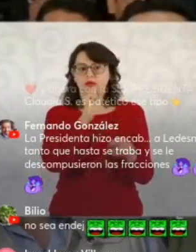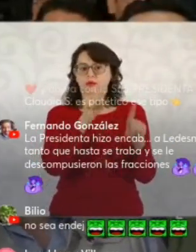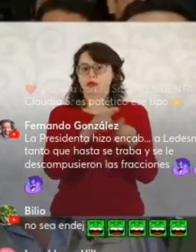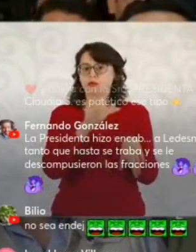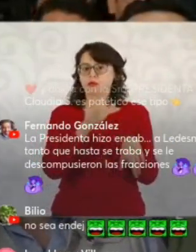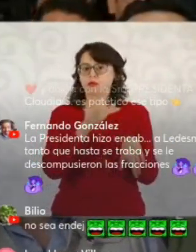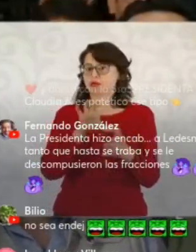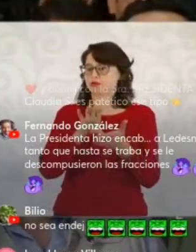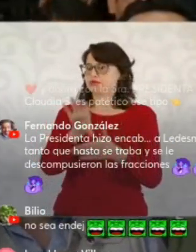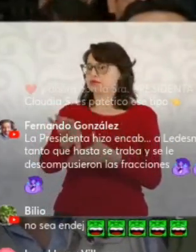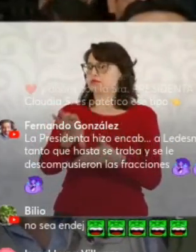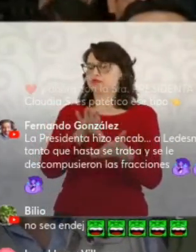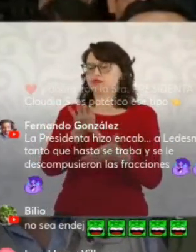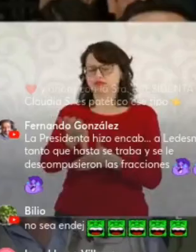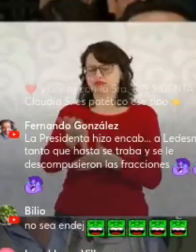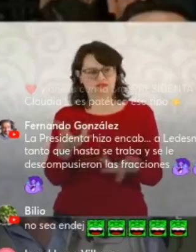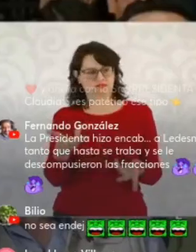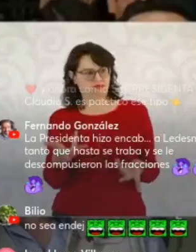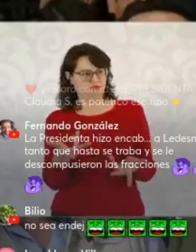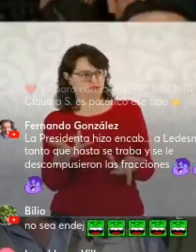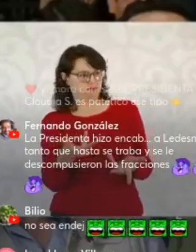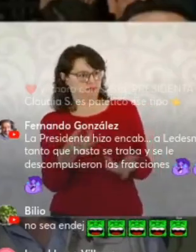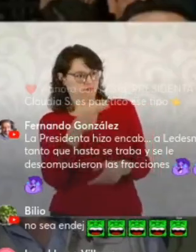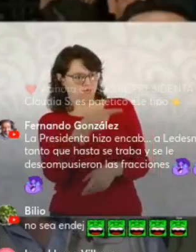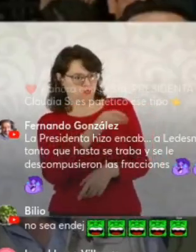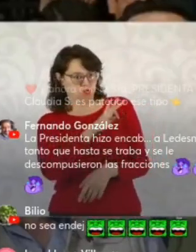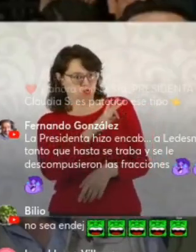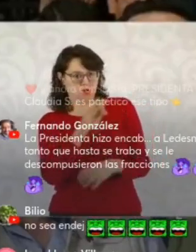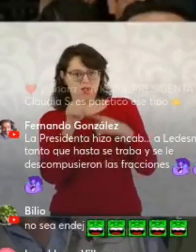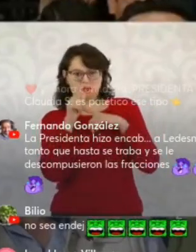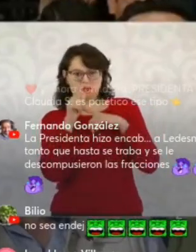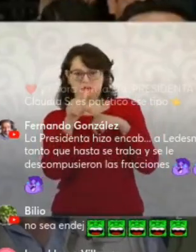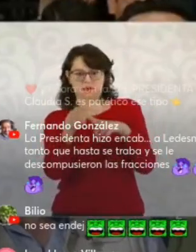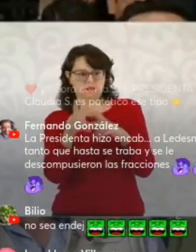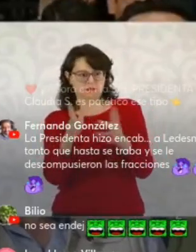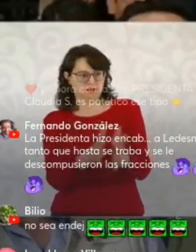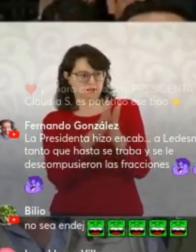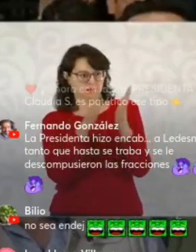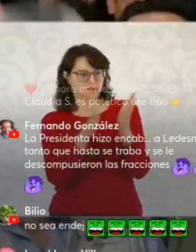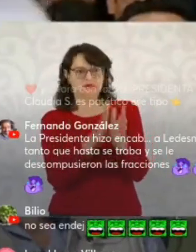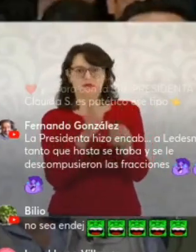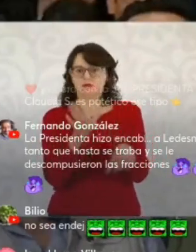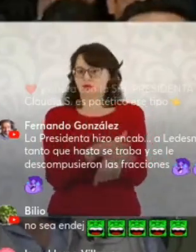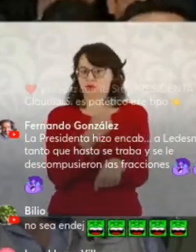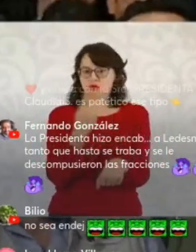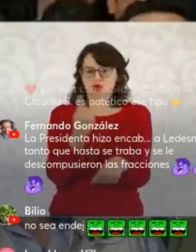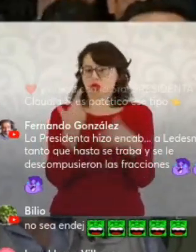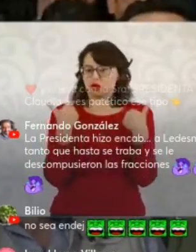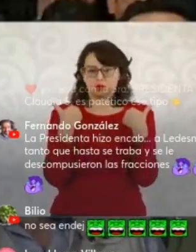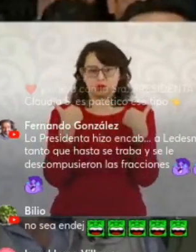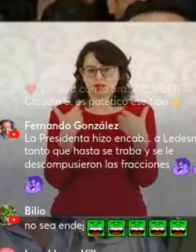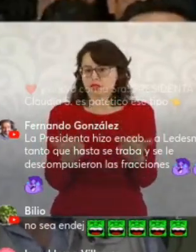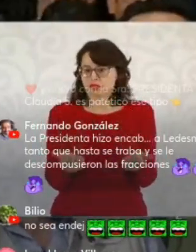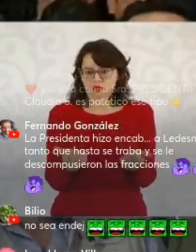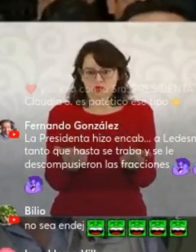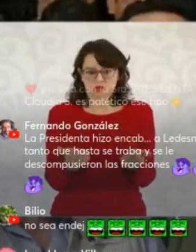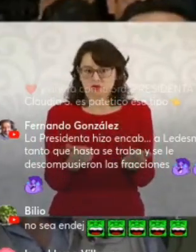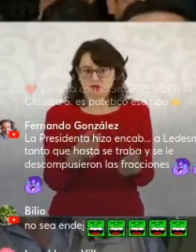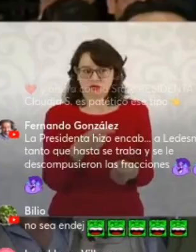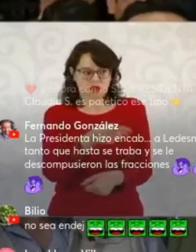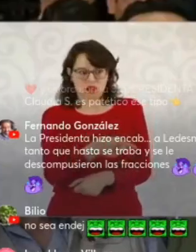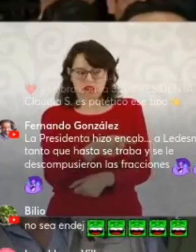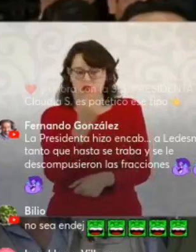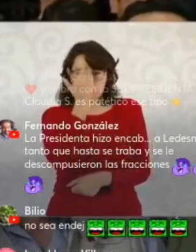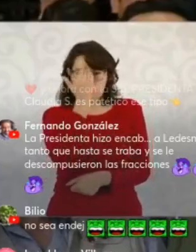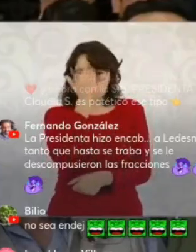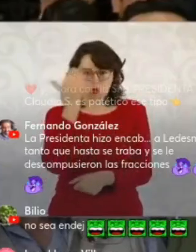inversiones y no entendemos por qué se le sigue abriendo tanto las puertas cuando tenemos una historia terrible con